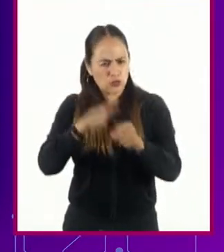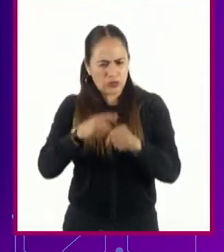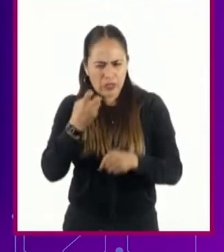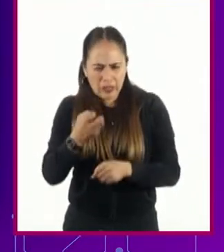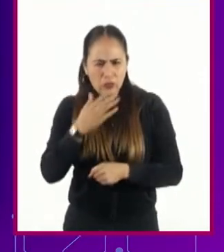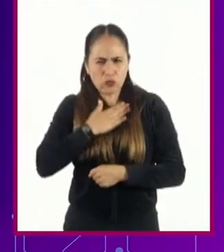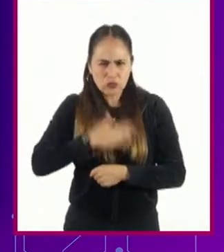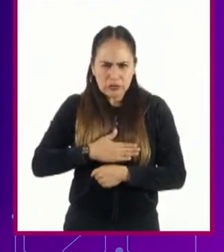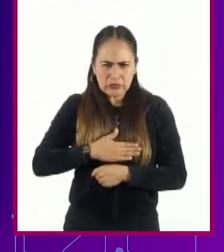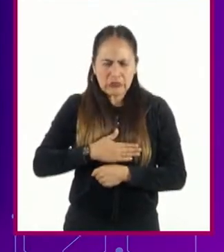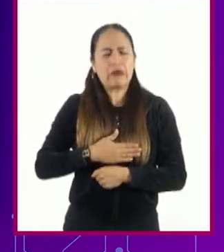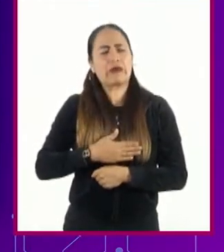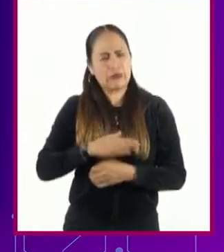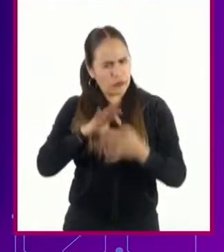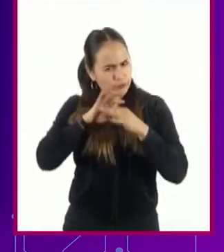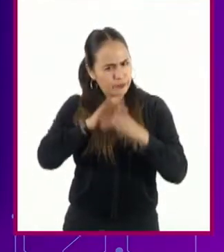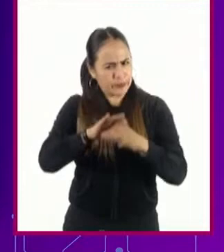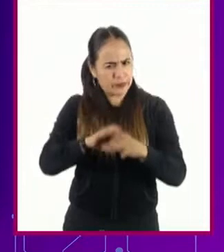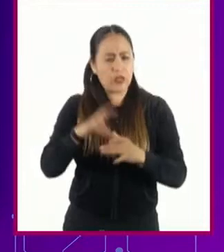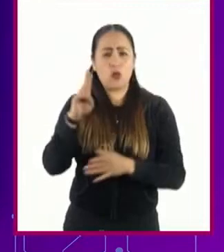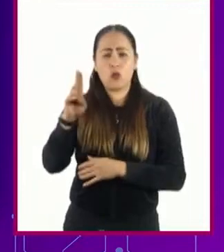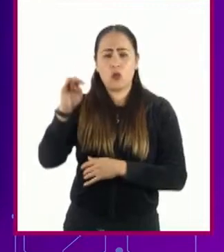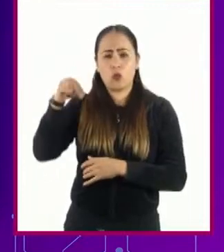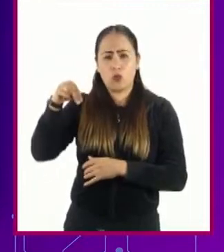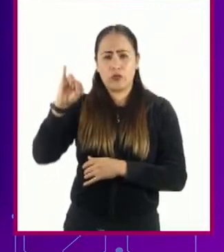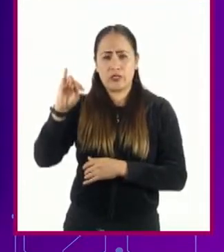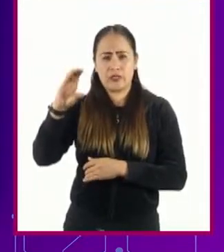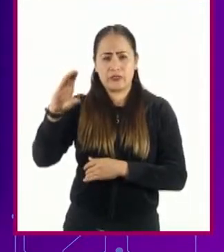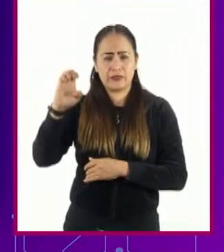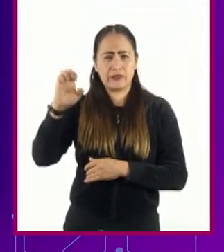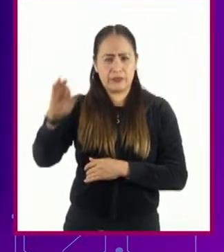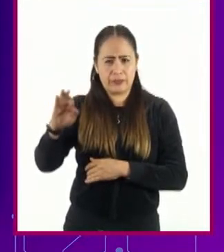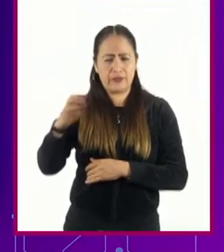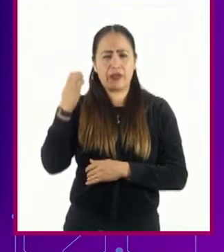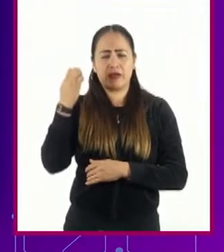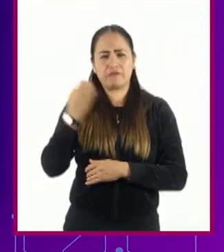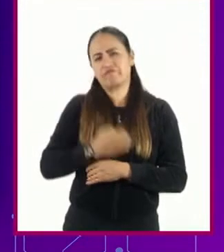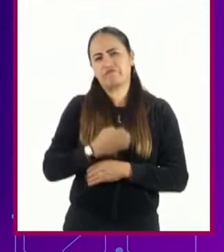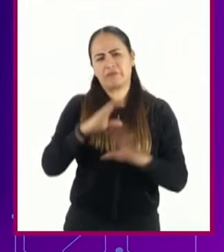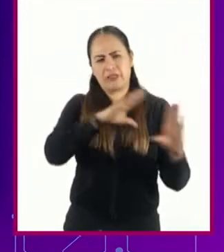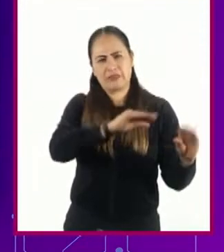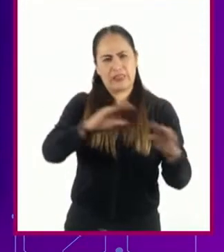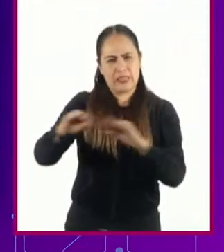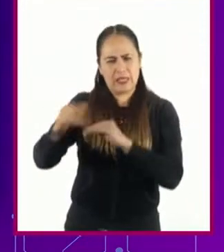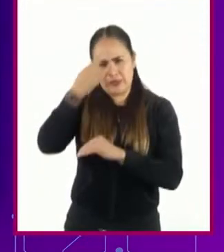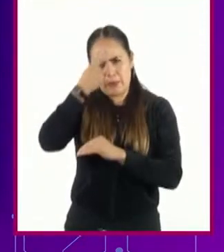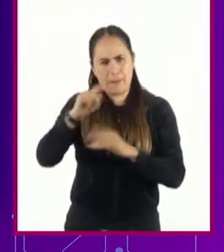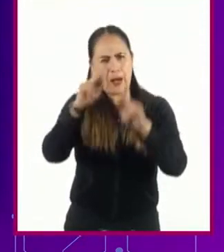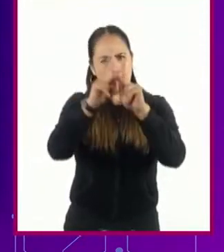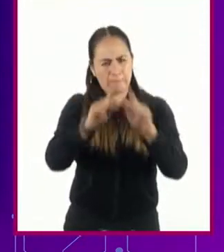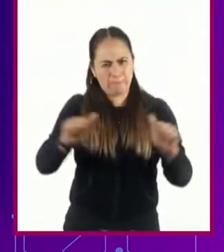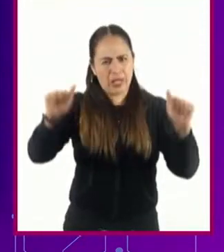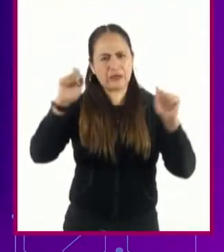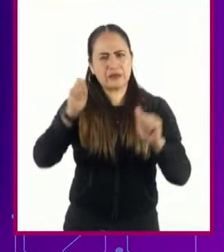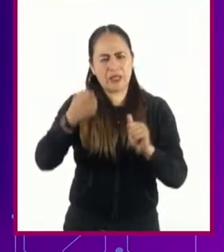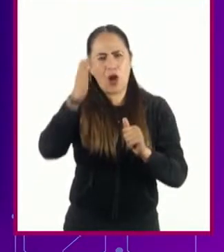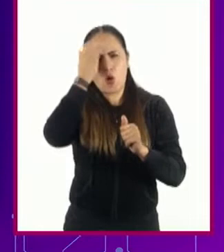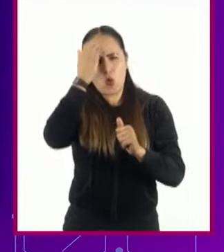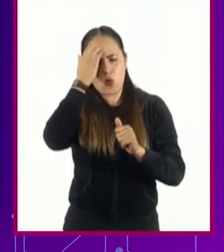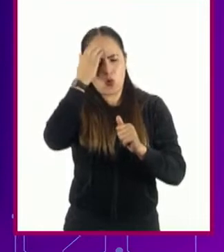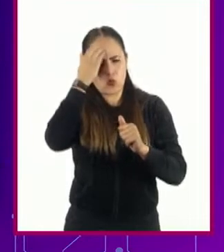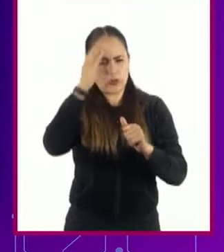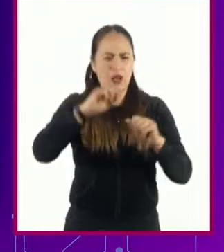las Naciones Unidas para la Infancia, UNICEF, la educación para la paz se define como un proceso de promoción del conocimiento,